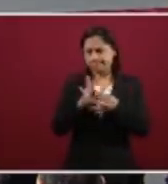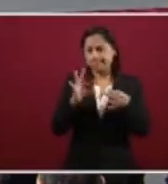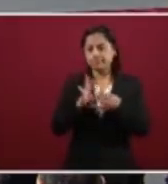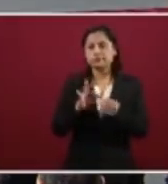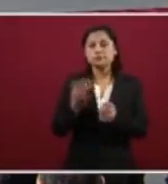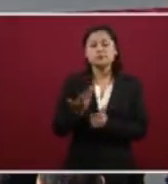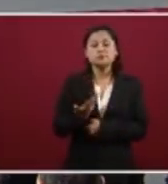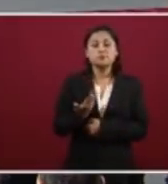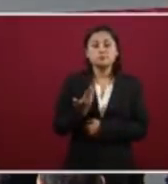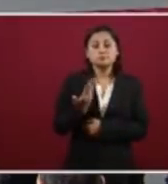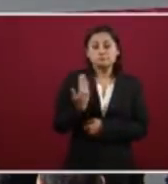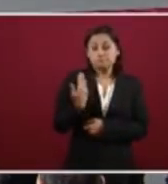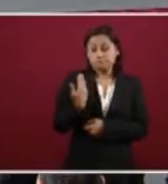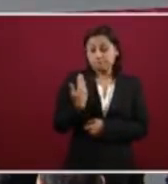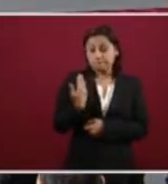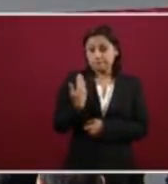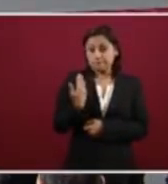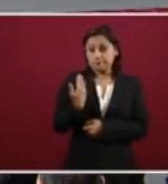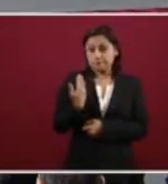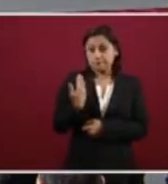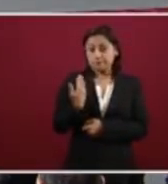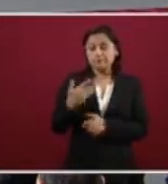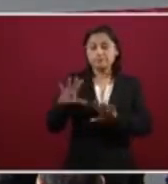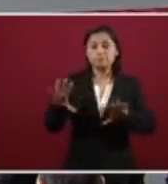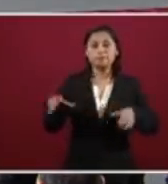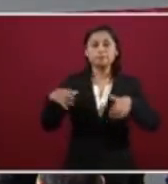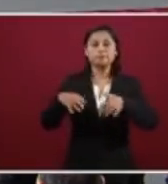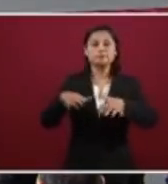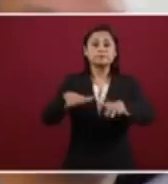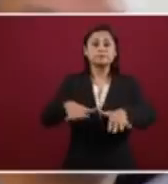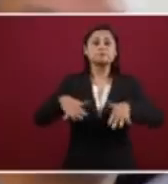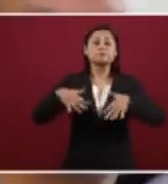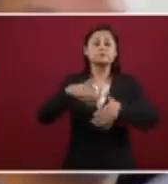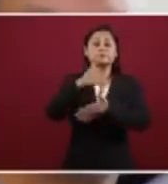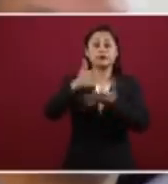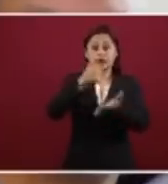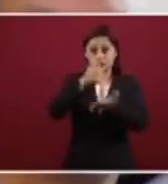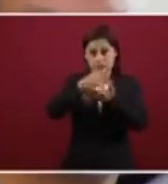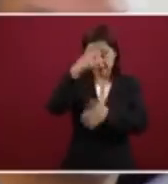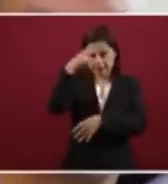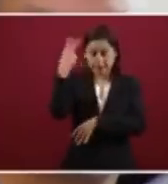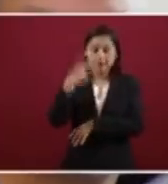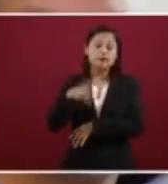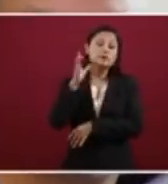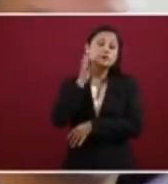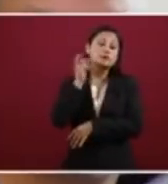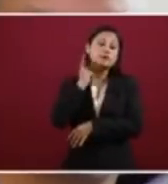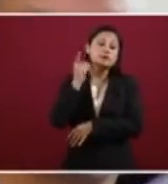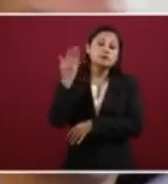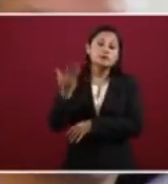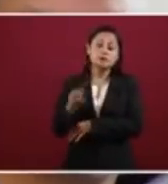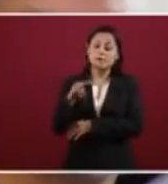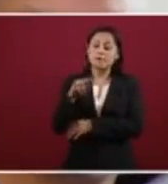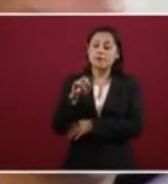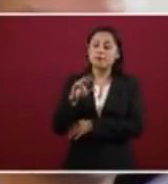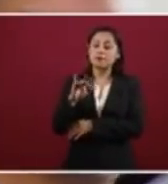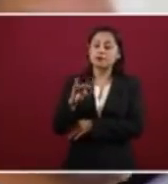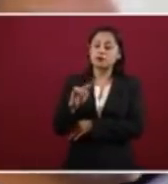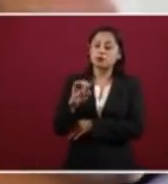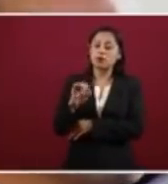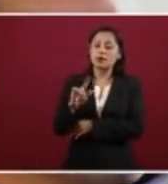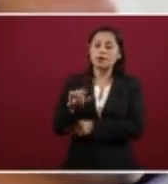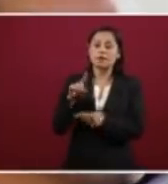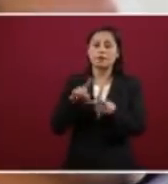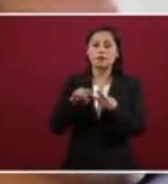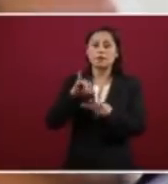un poco tiempo, en la Asamblea Legislativa del Distrito Federal, Mauricio Toledo, Leonel Luna y Jorge